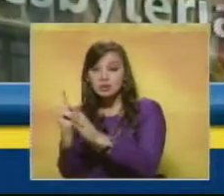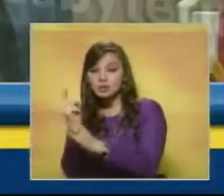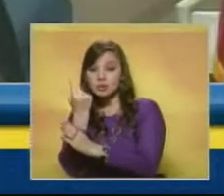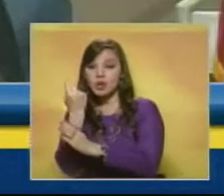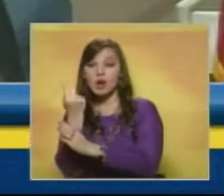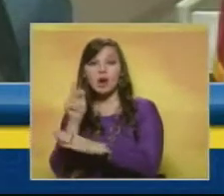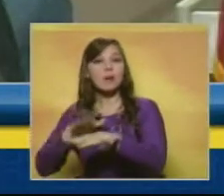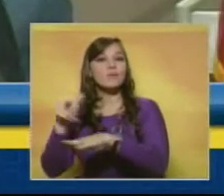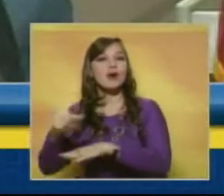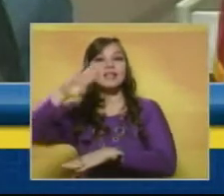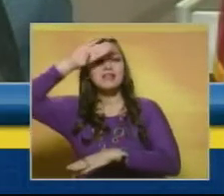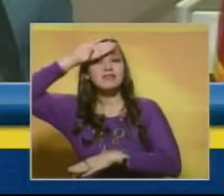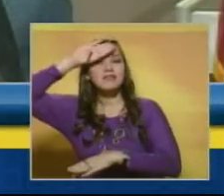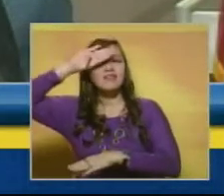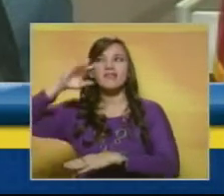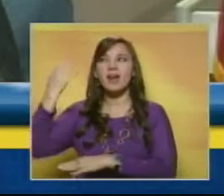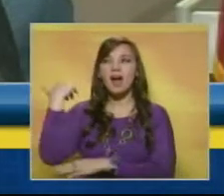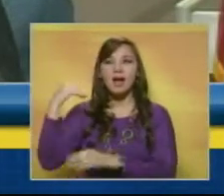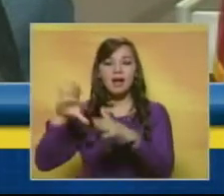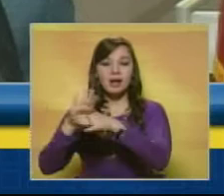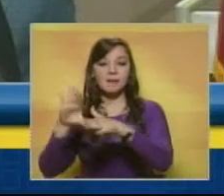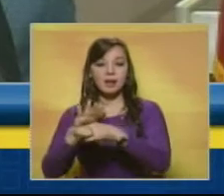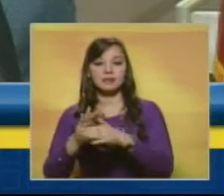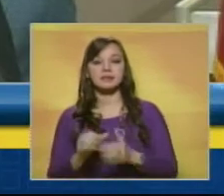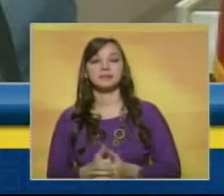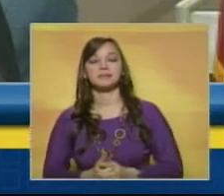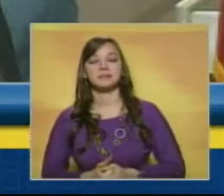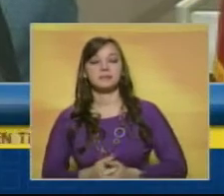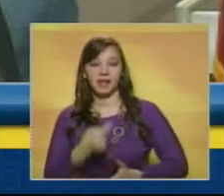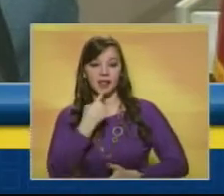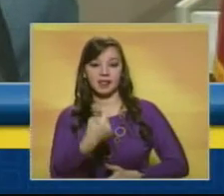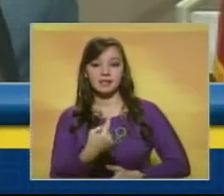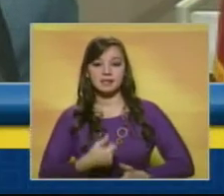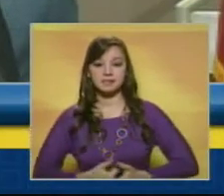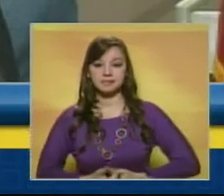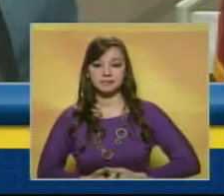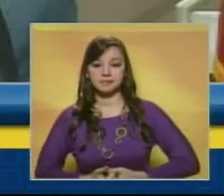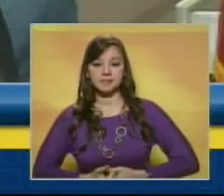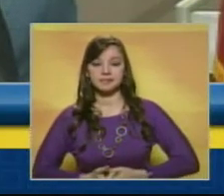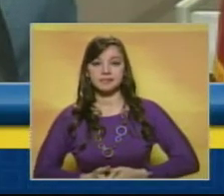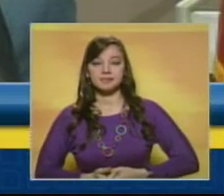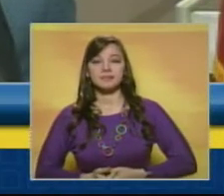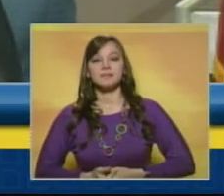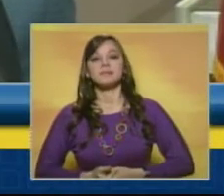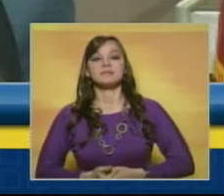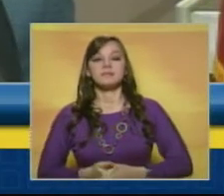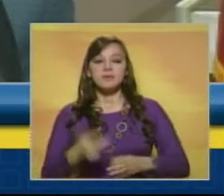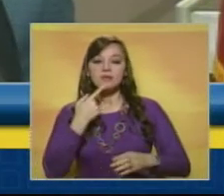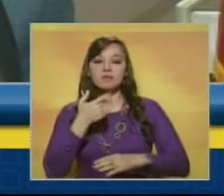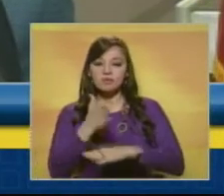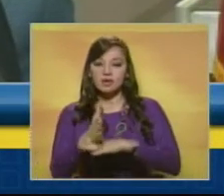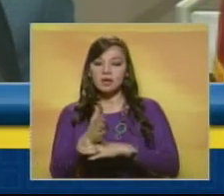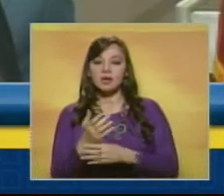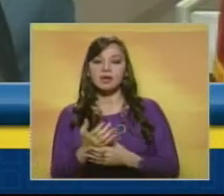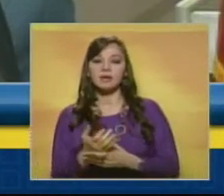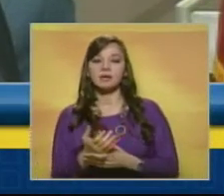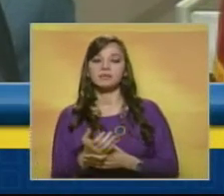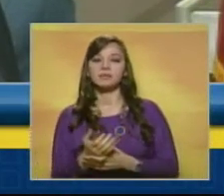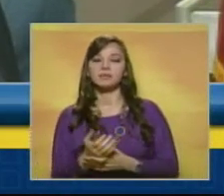presentar fiebre el pasado día martes. De Dallas fue a la cuadra 6000 de Village Bend